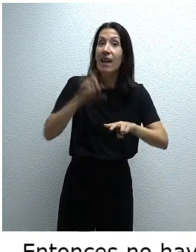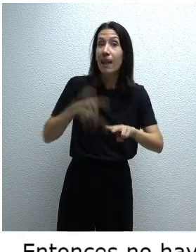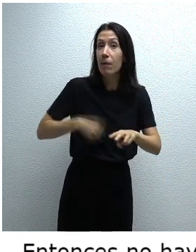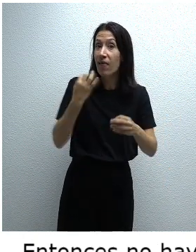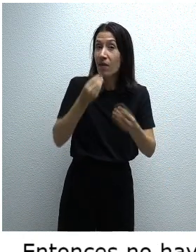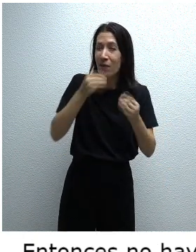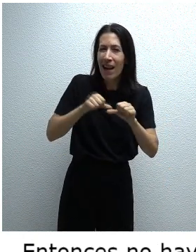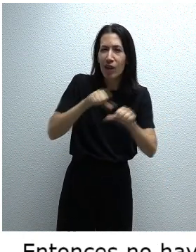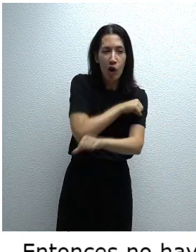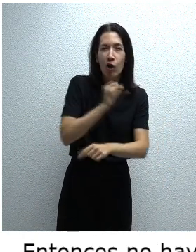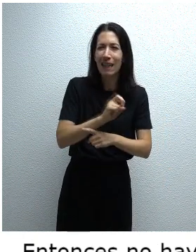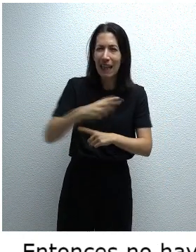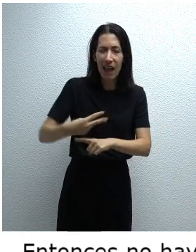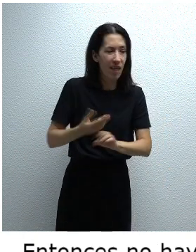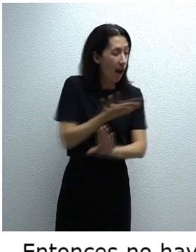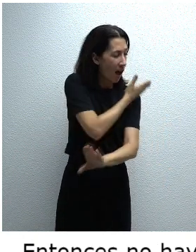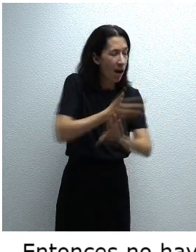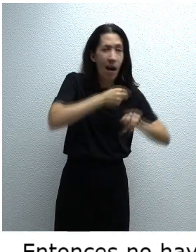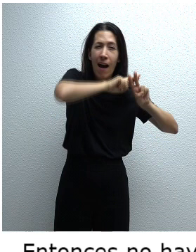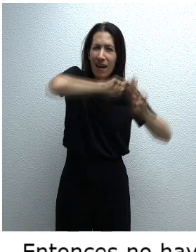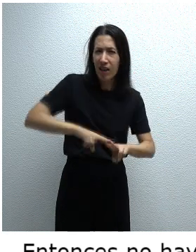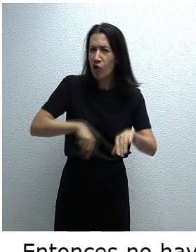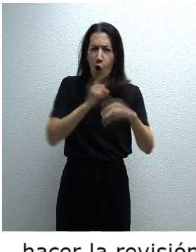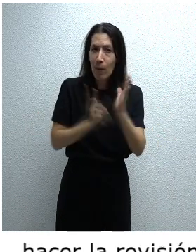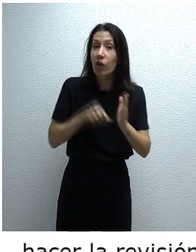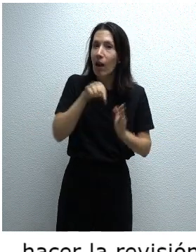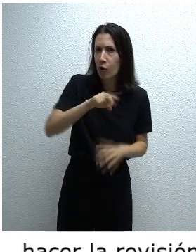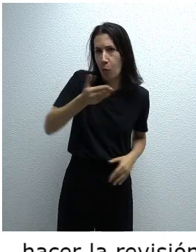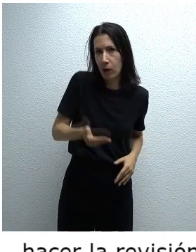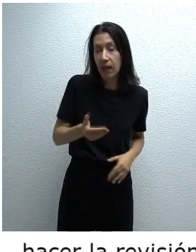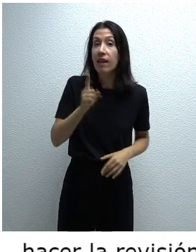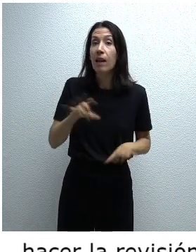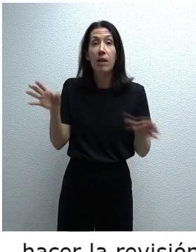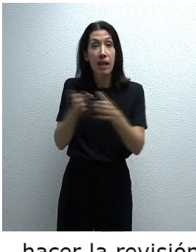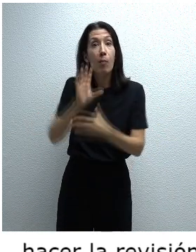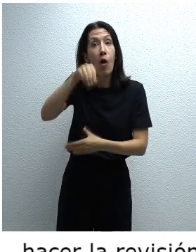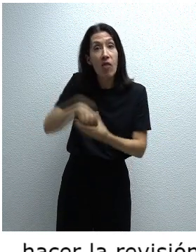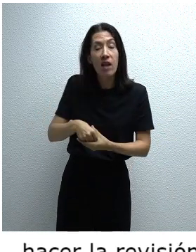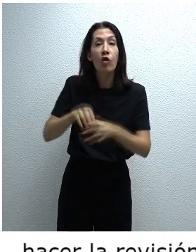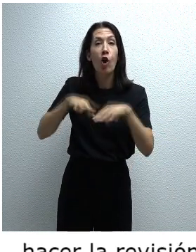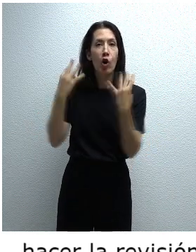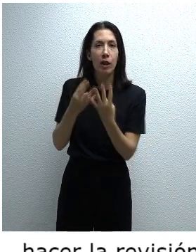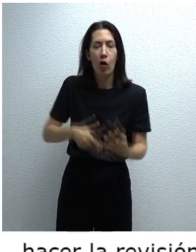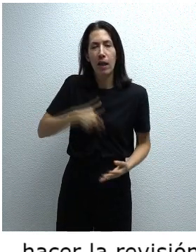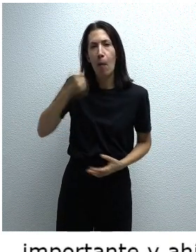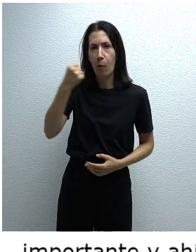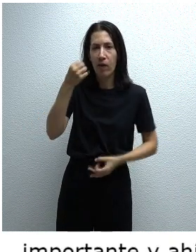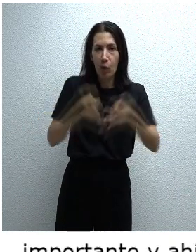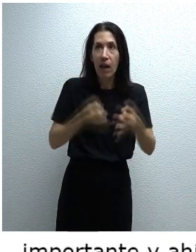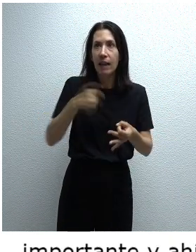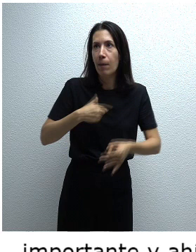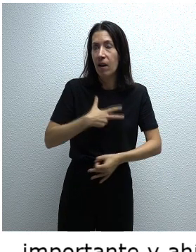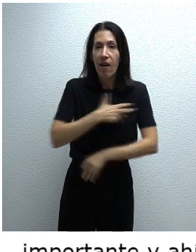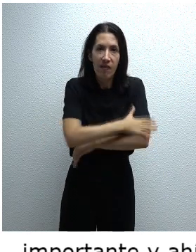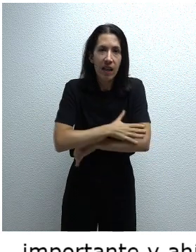este es un punto importante. Y ahí sí que hay un equipo entre el Consejo General del Poder Judicial, la Fiscalía, el Ministerio de Justicia, el